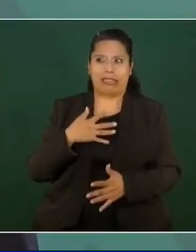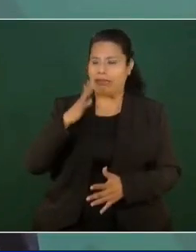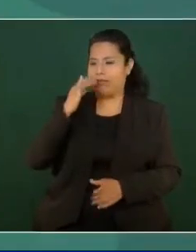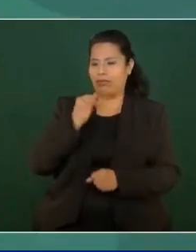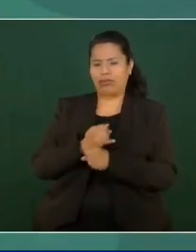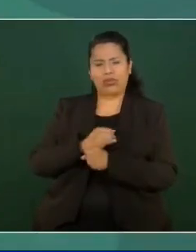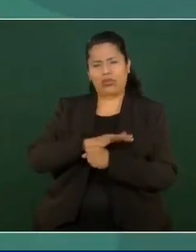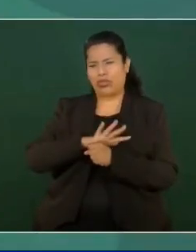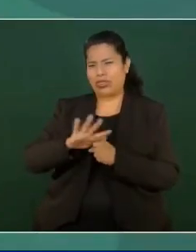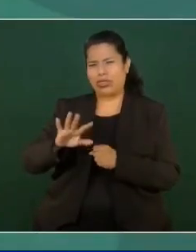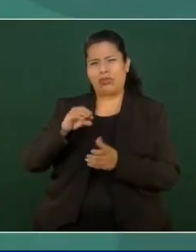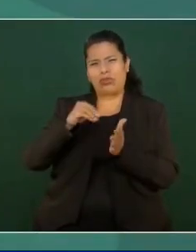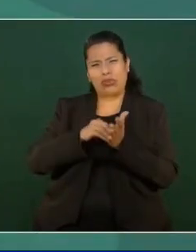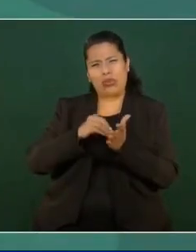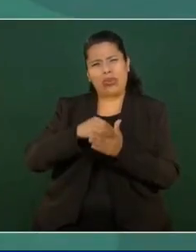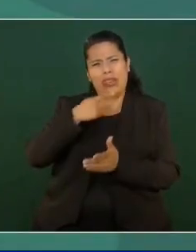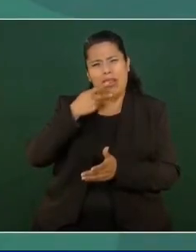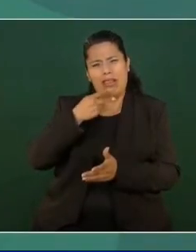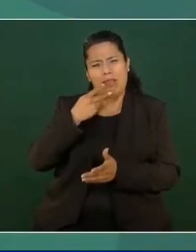Claro,